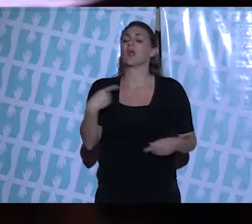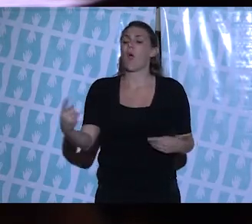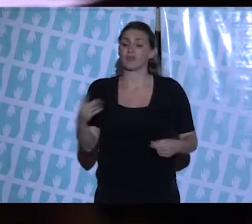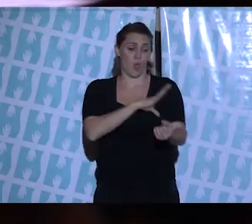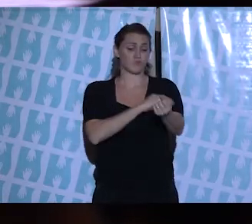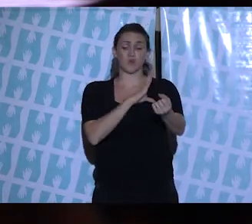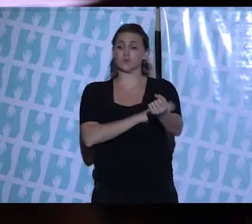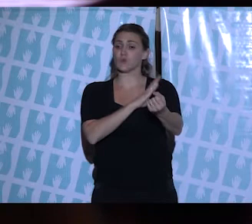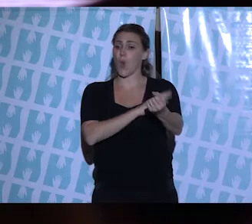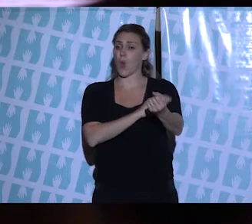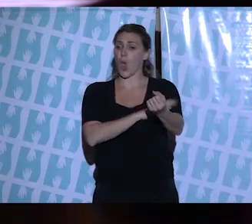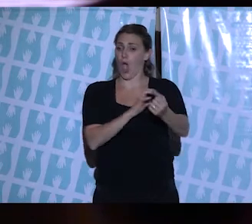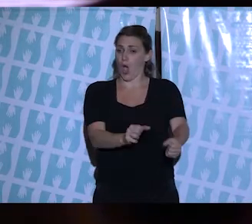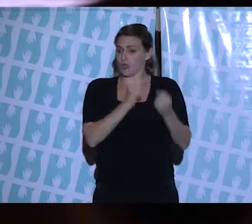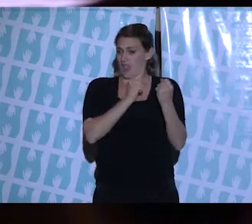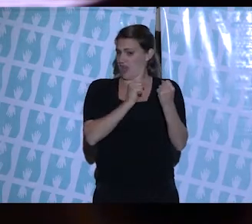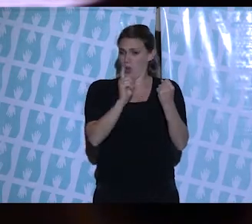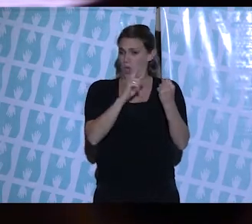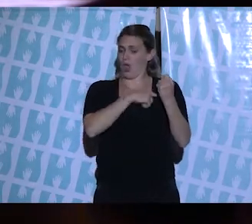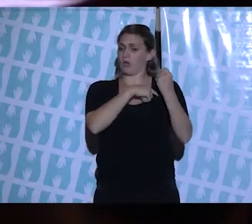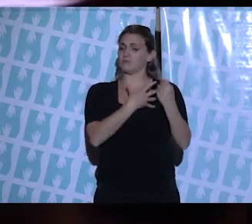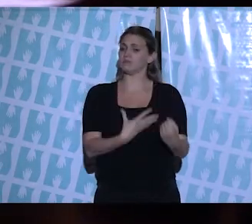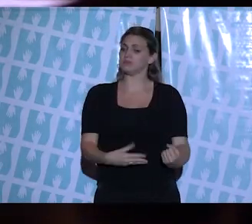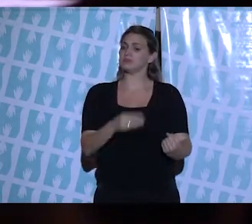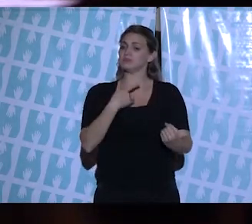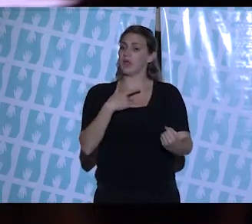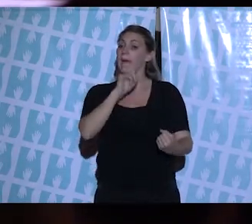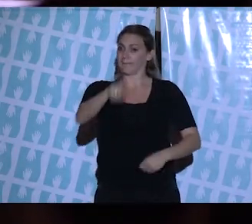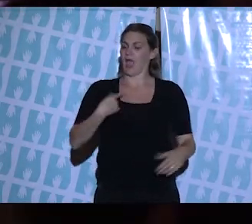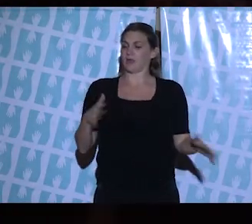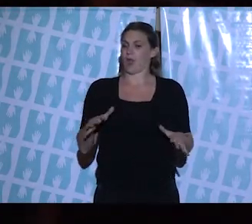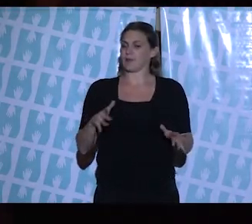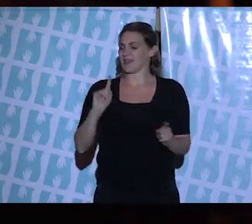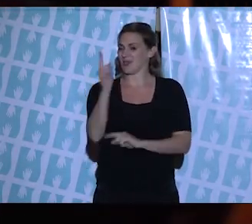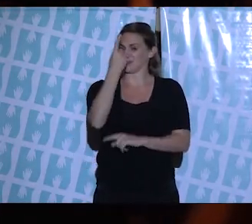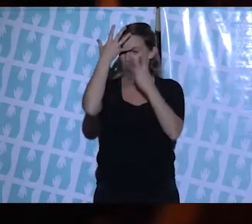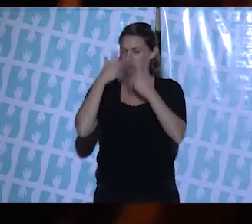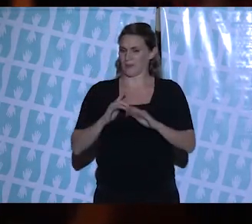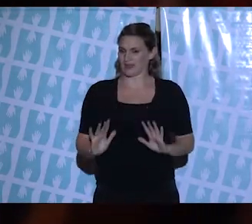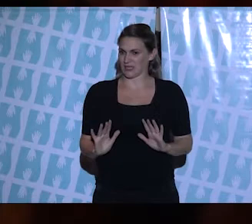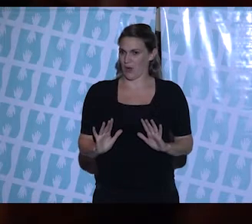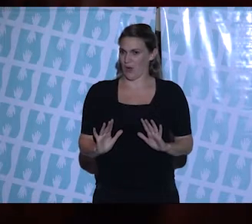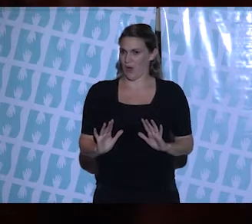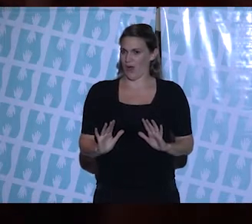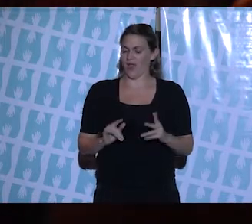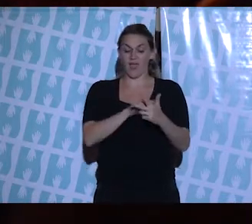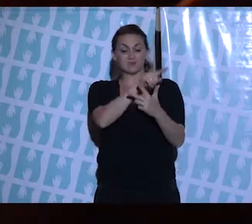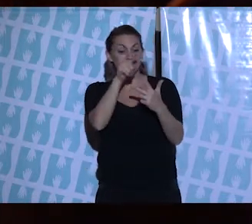muscular. Entonces, cuando hay esas tres cosas, decimos que tiene signos